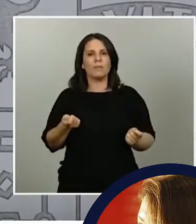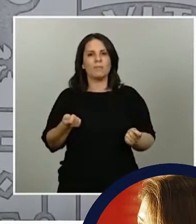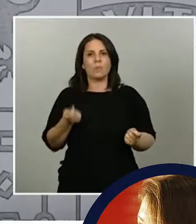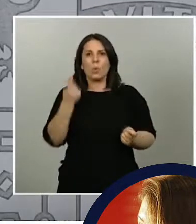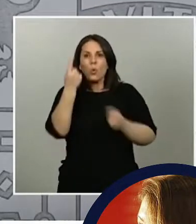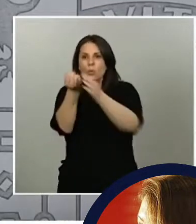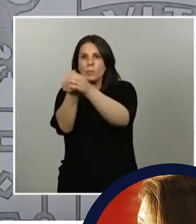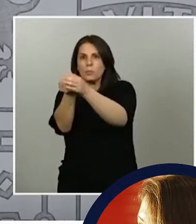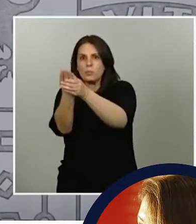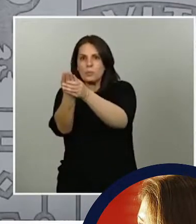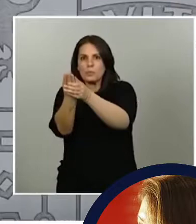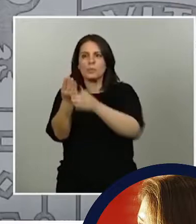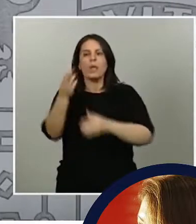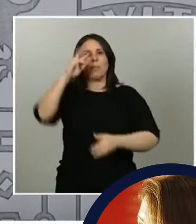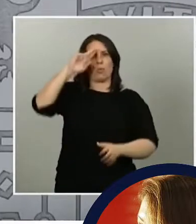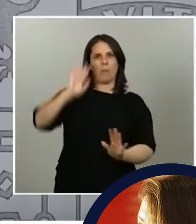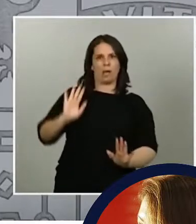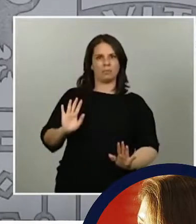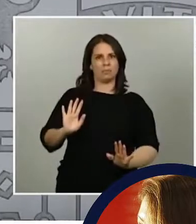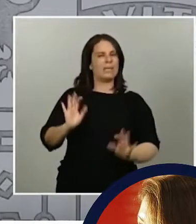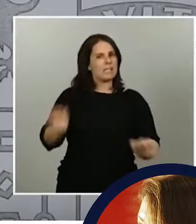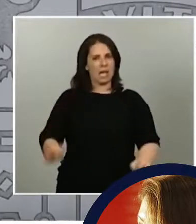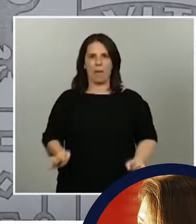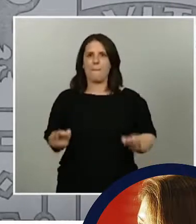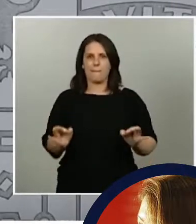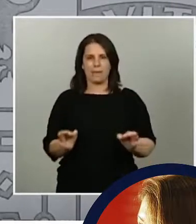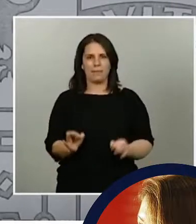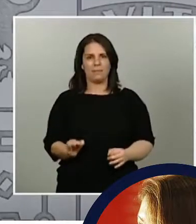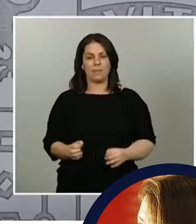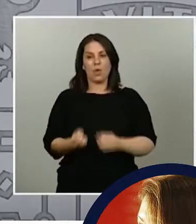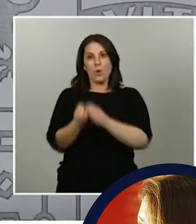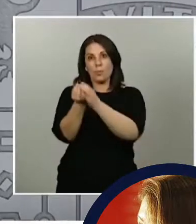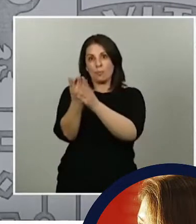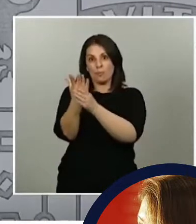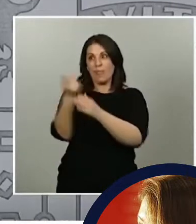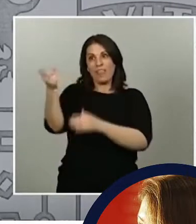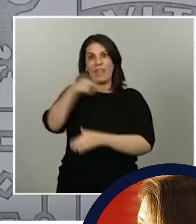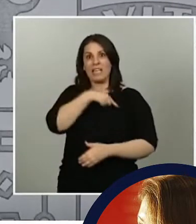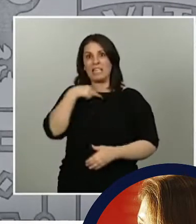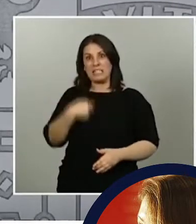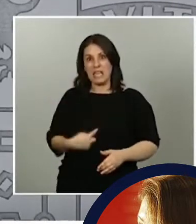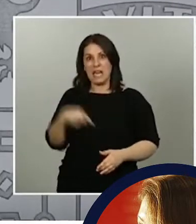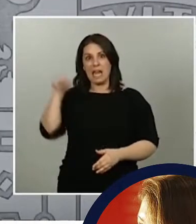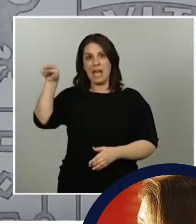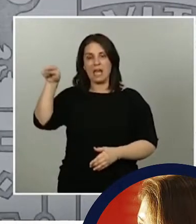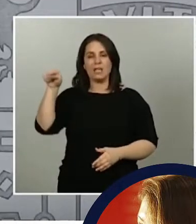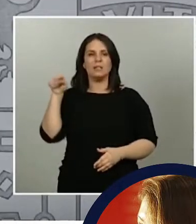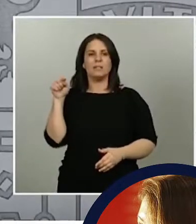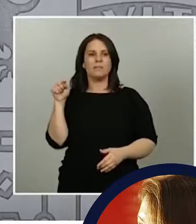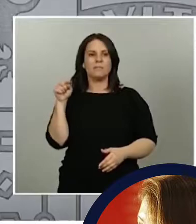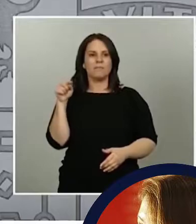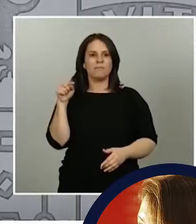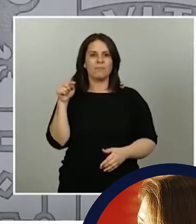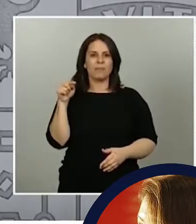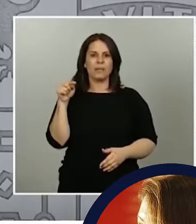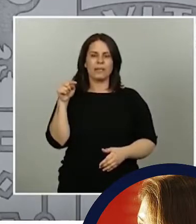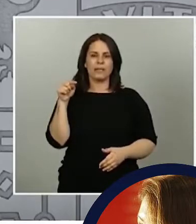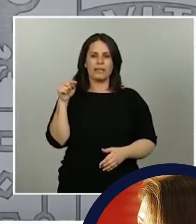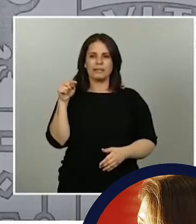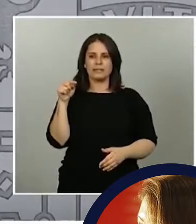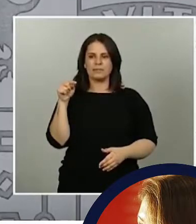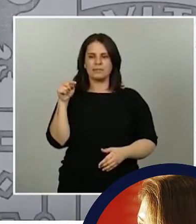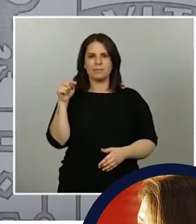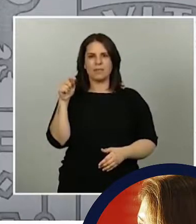¿no? Ya en España tú sabes que es un país que hace mucha vida fuera, es decir, hay mucha vida en las